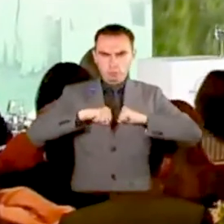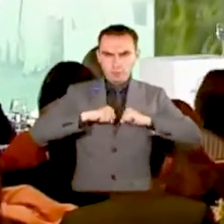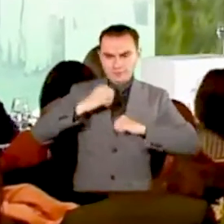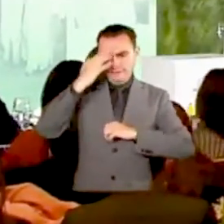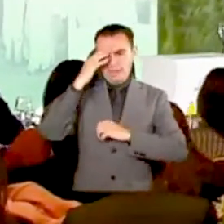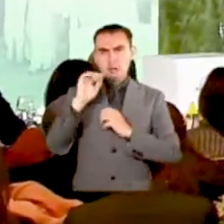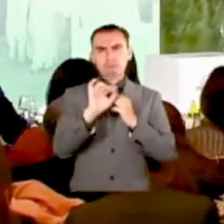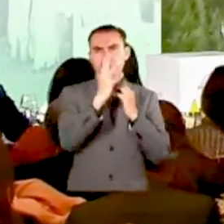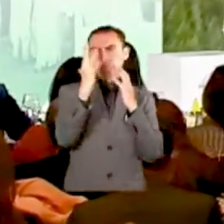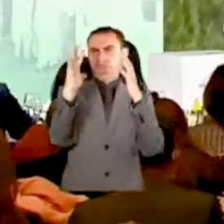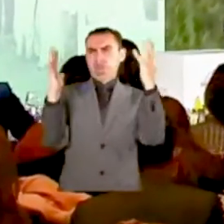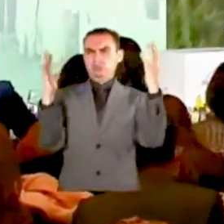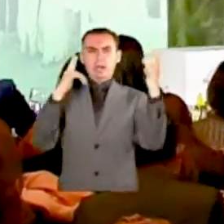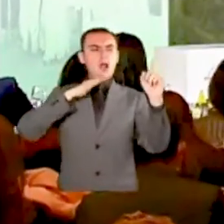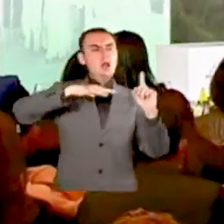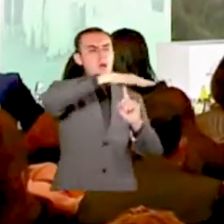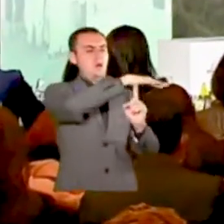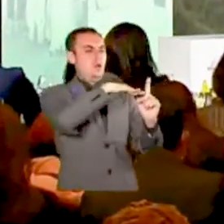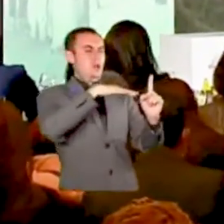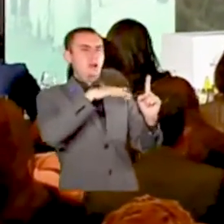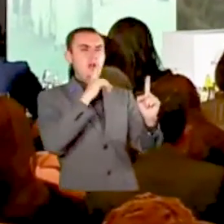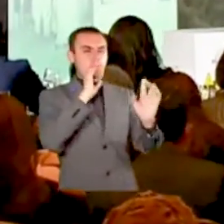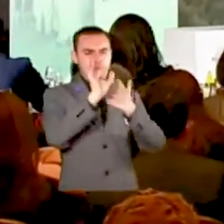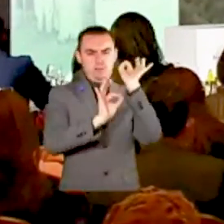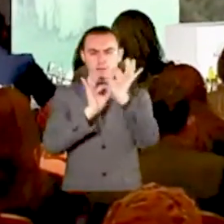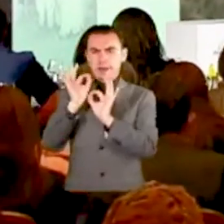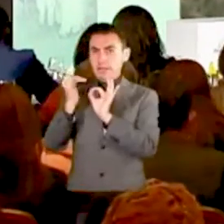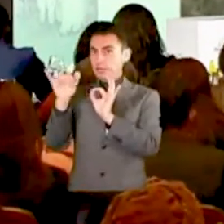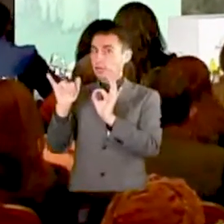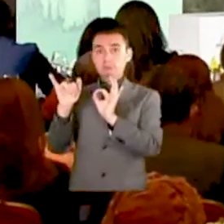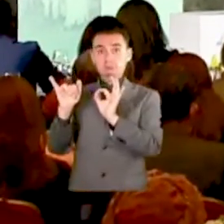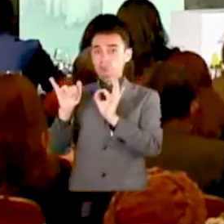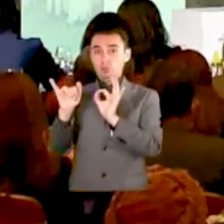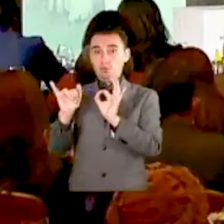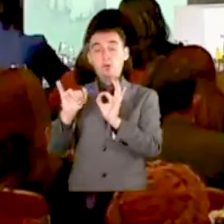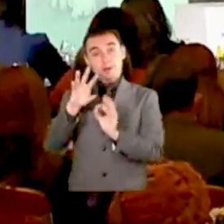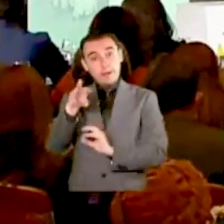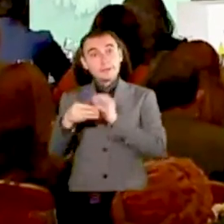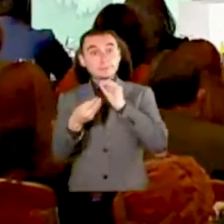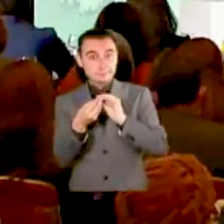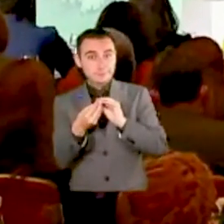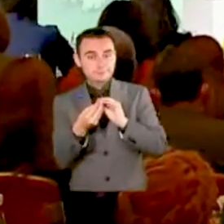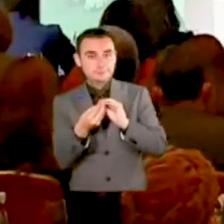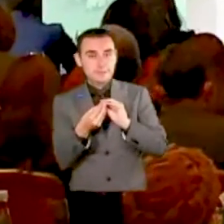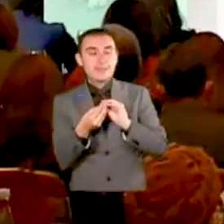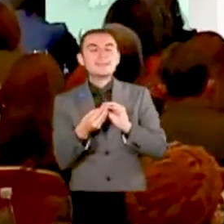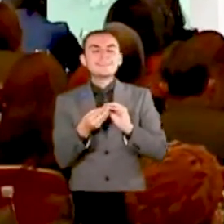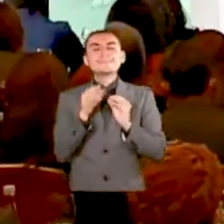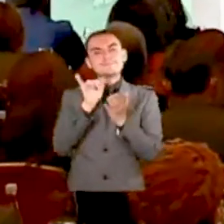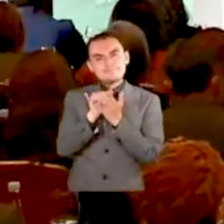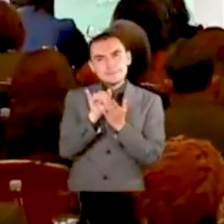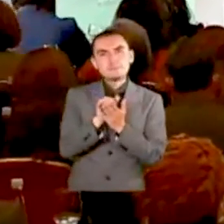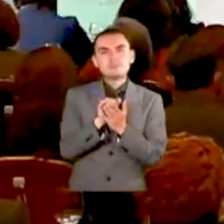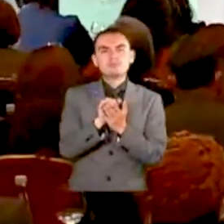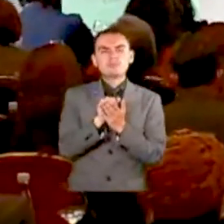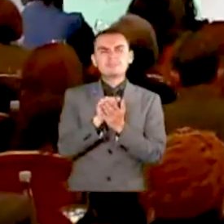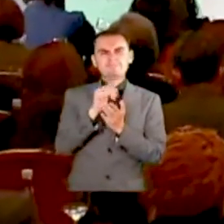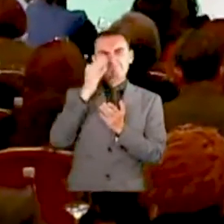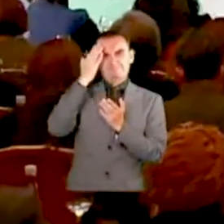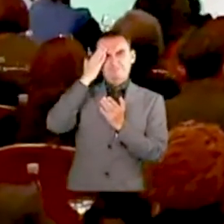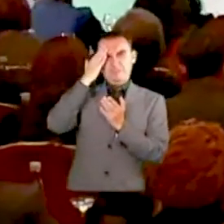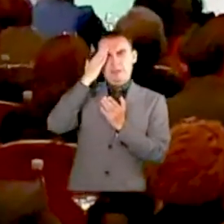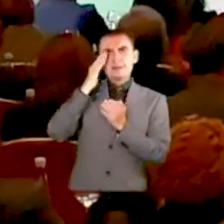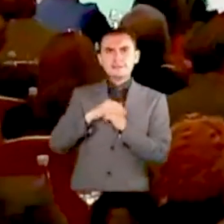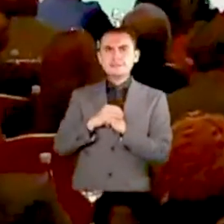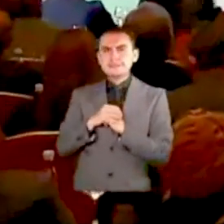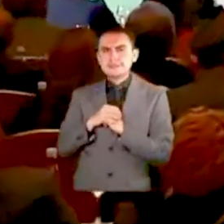bosques naturales como ecosistemas estratégicos de la Nación, también y a partir precisamente